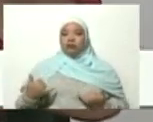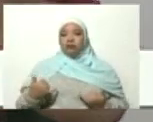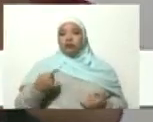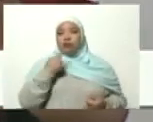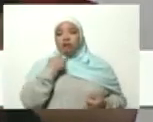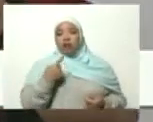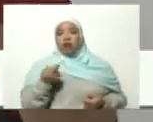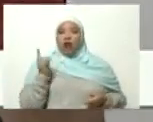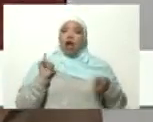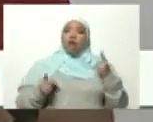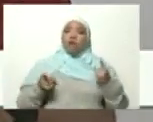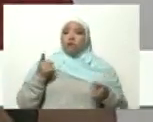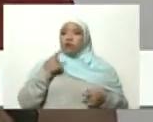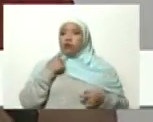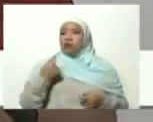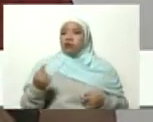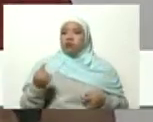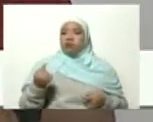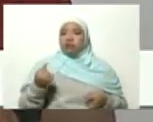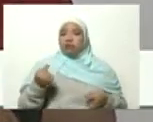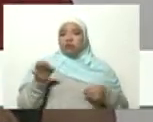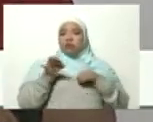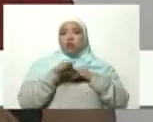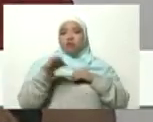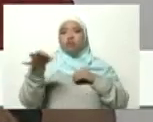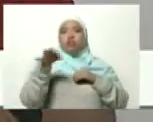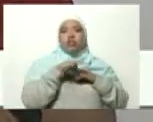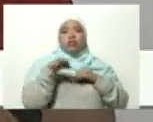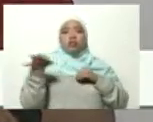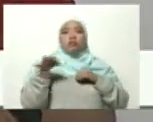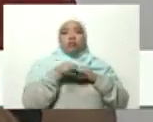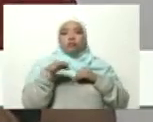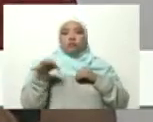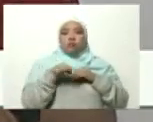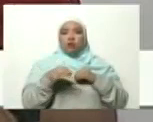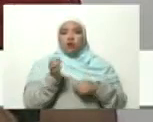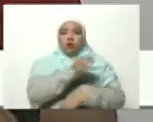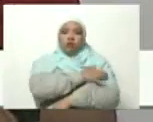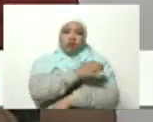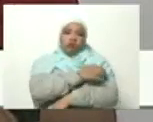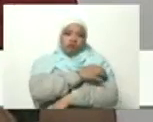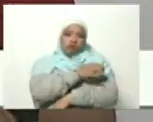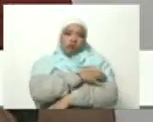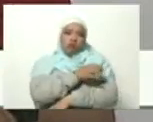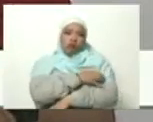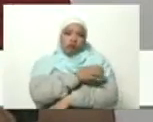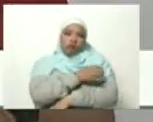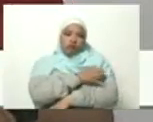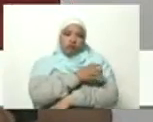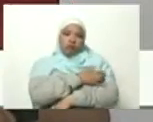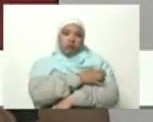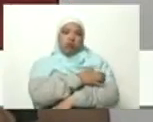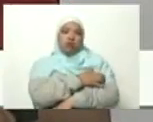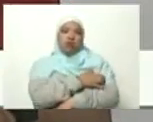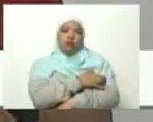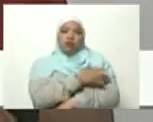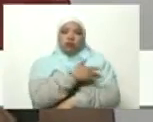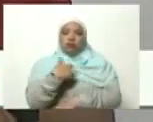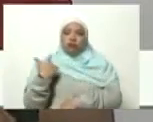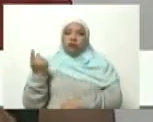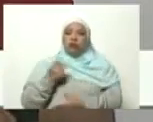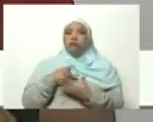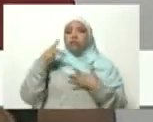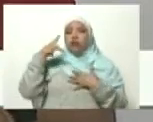dicen, no, municipio tal, ese es de la oposición, tal es de la oposición. ¿Y dónde está eso? Porque ellos no plantean